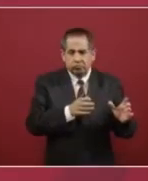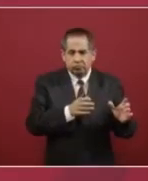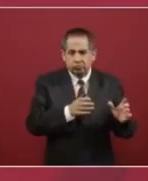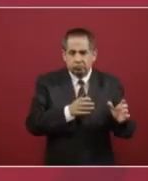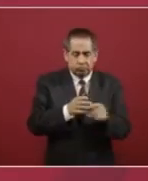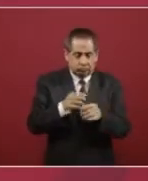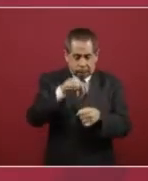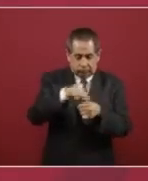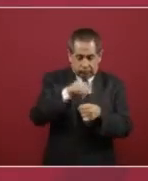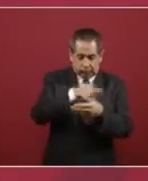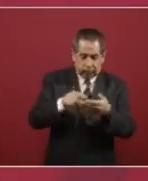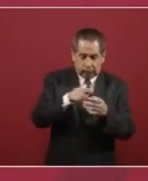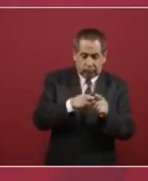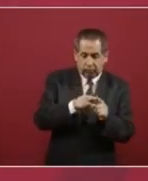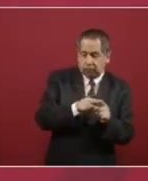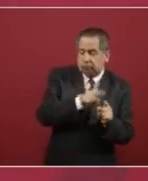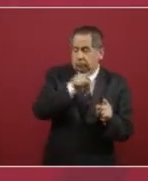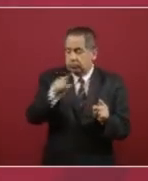después de la elección